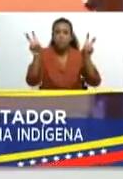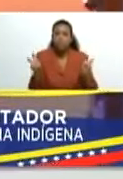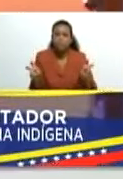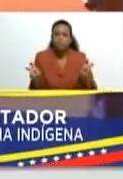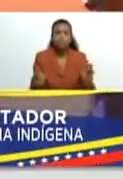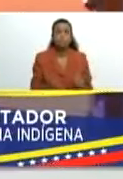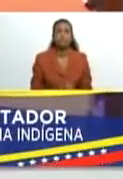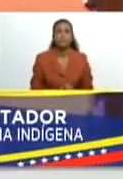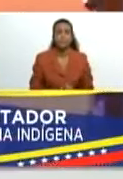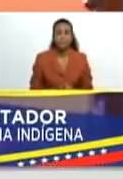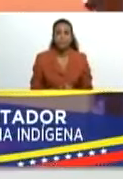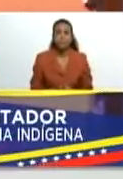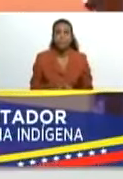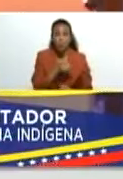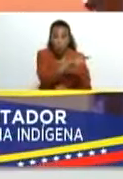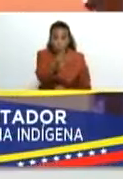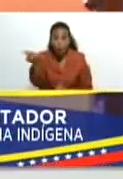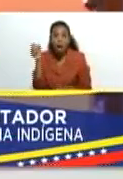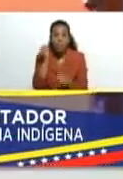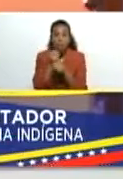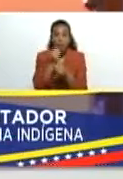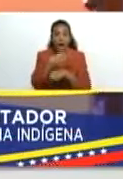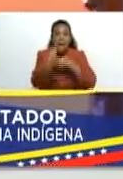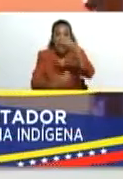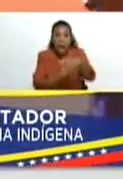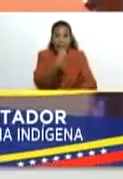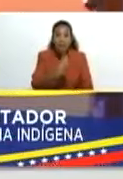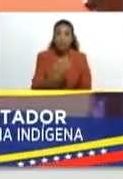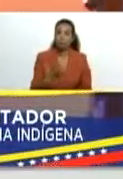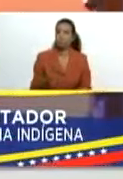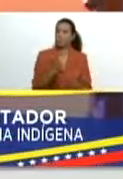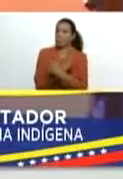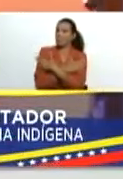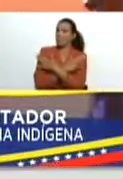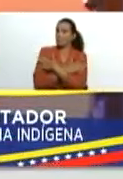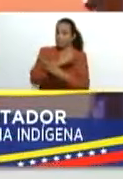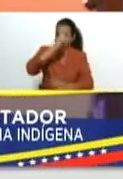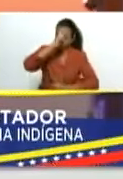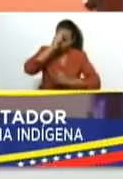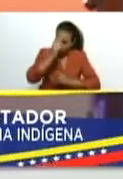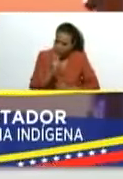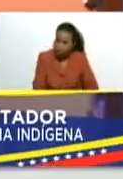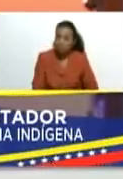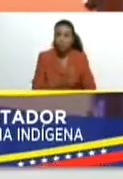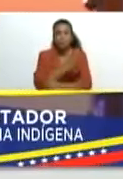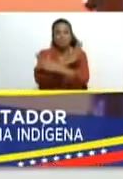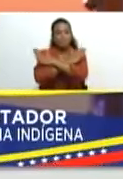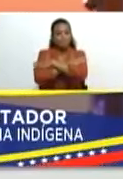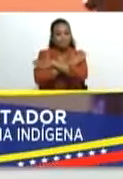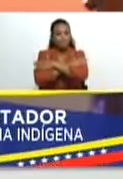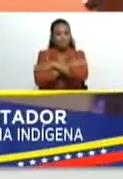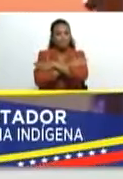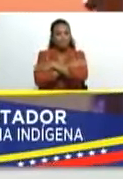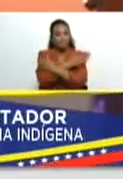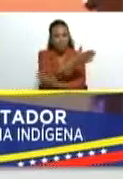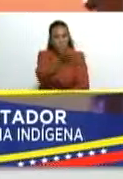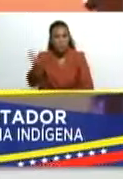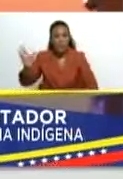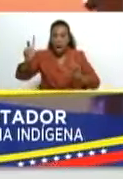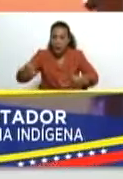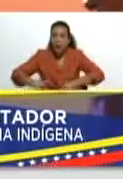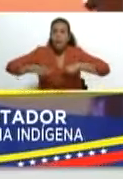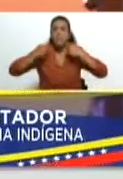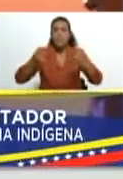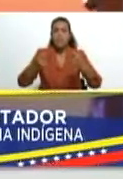Creo que el trabajo que ustedes hacen es extraordinario, extraordinario, en la